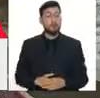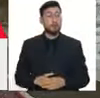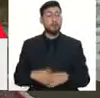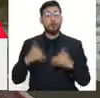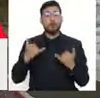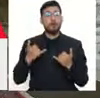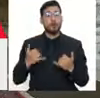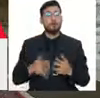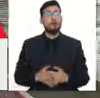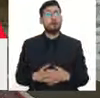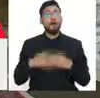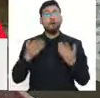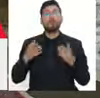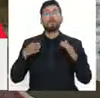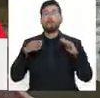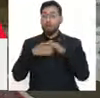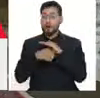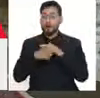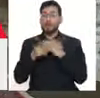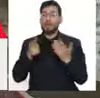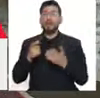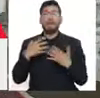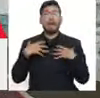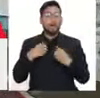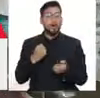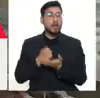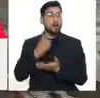fortalecer lo que es acceso a salud y educación